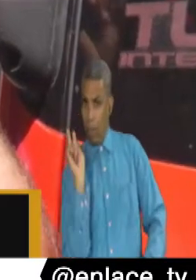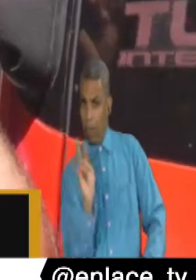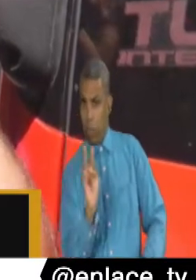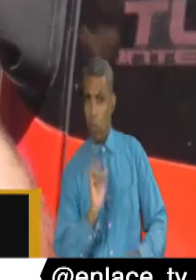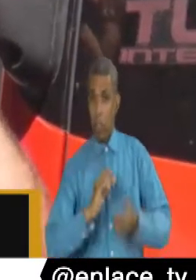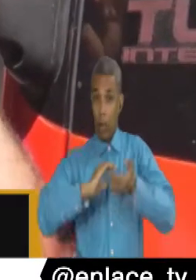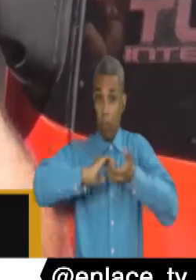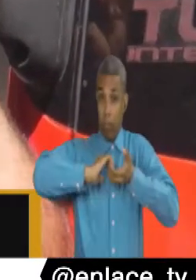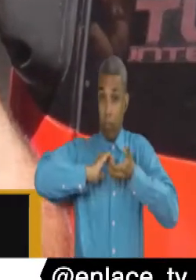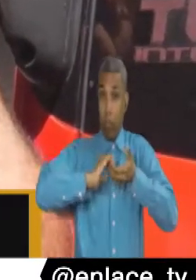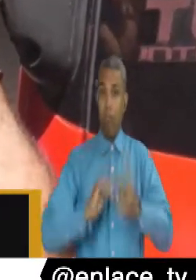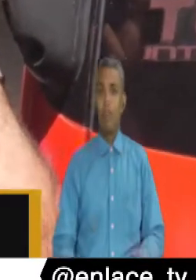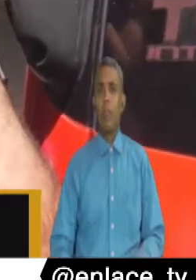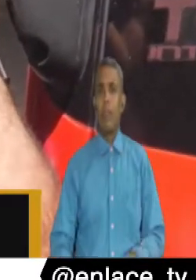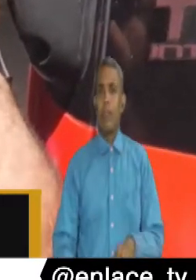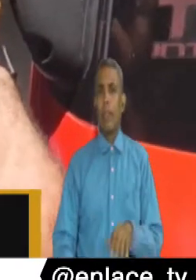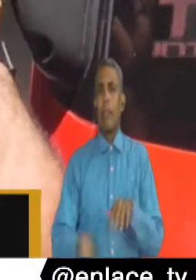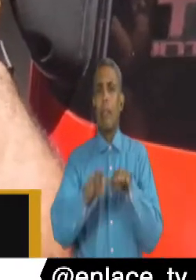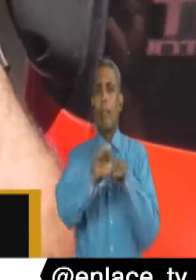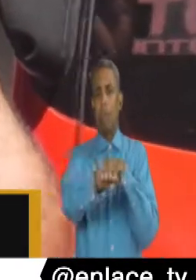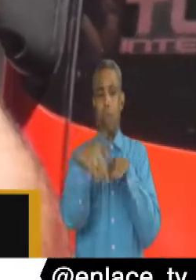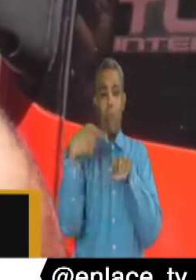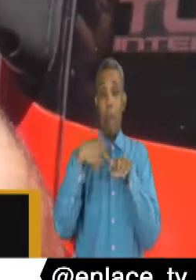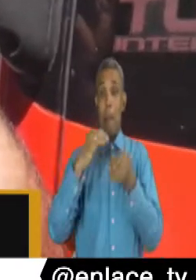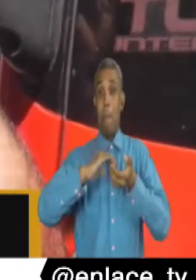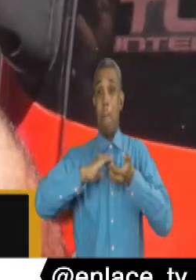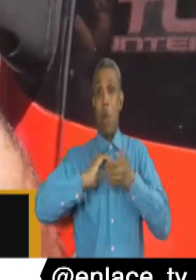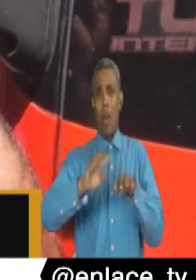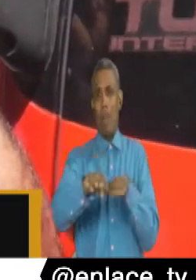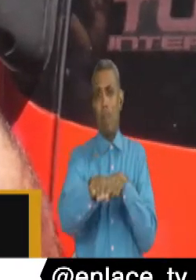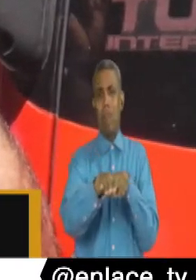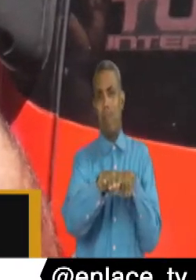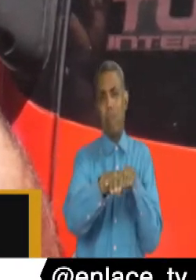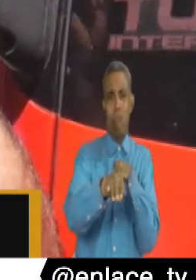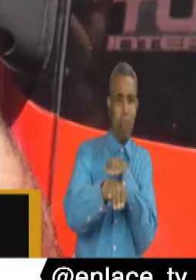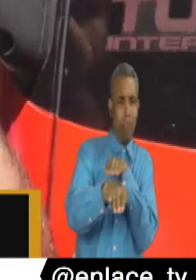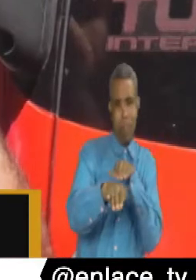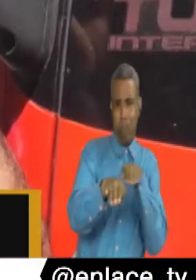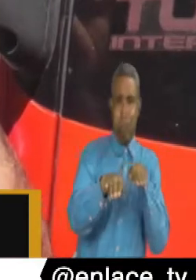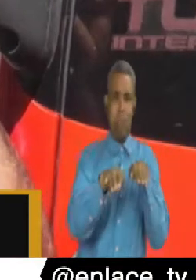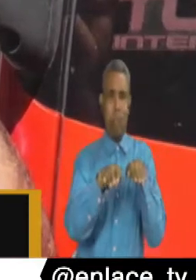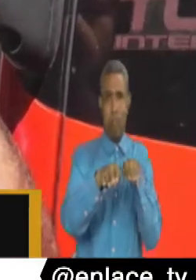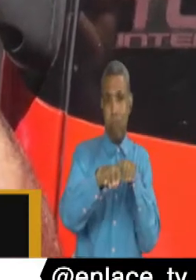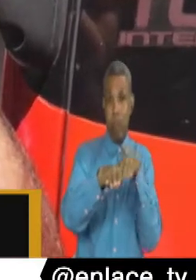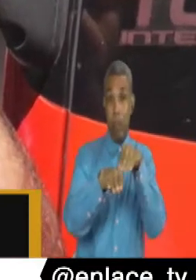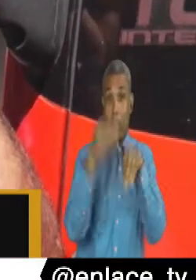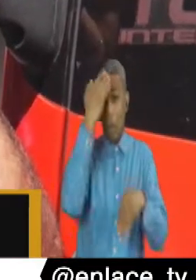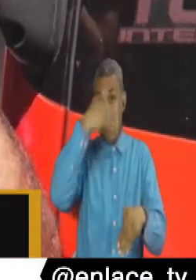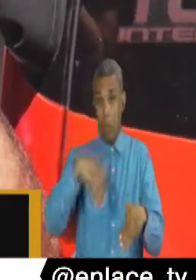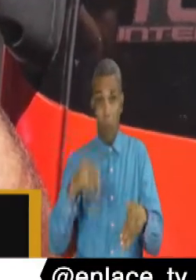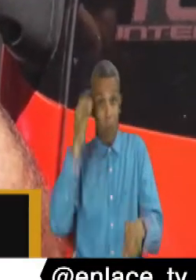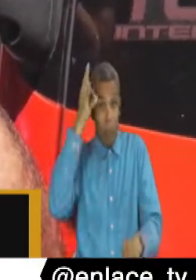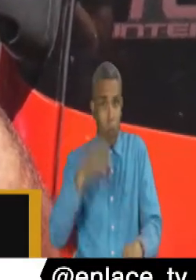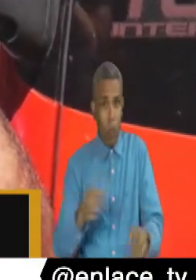venía adelantando, la buseta tal vez se asustó y